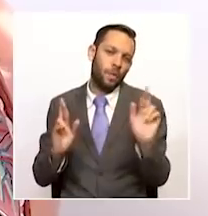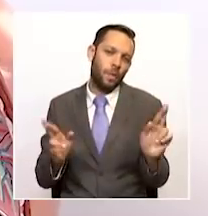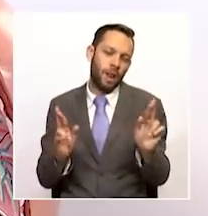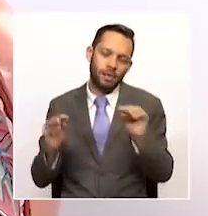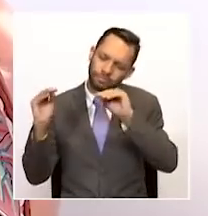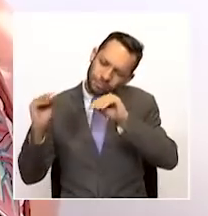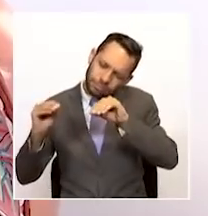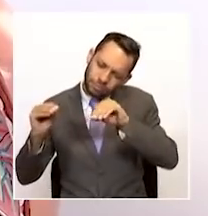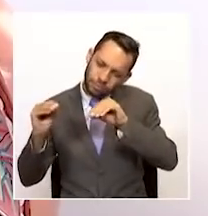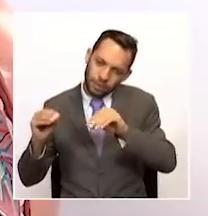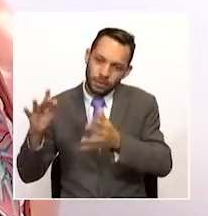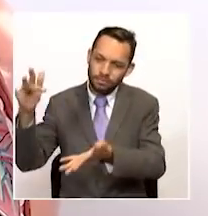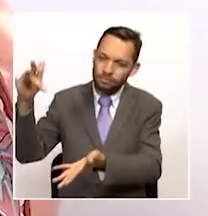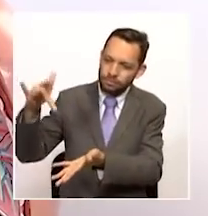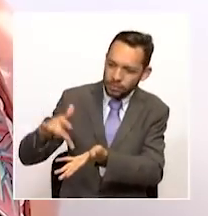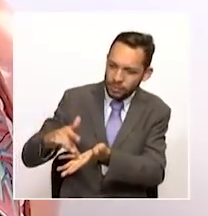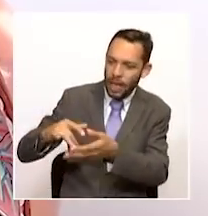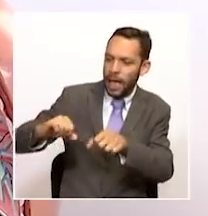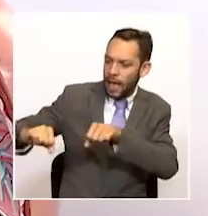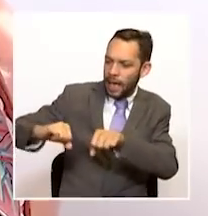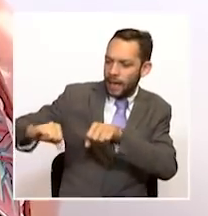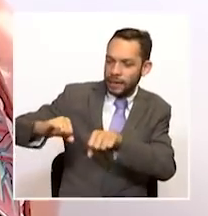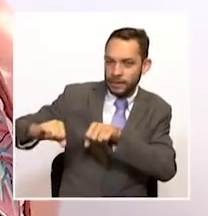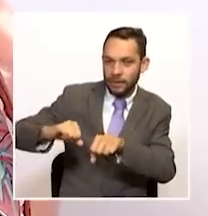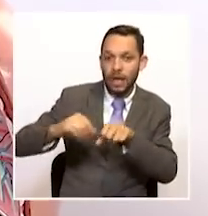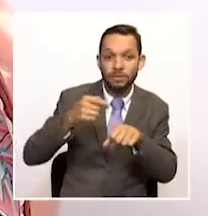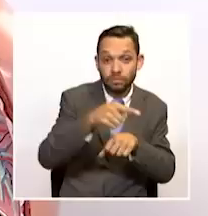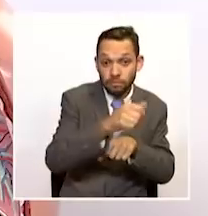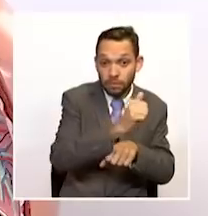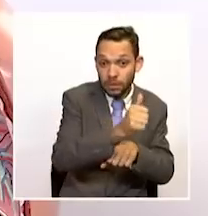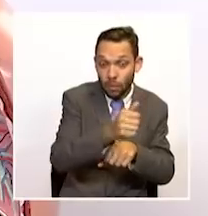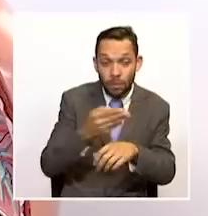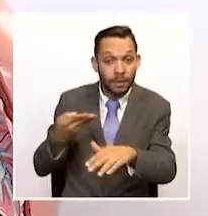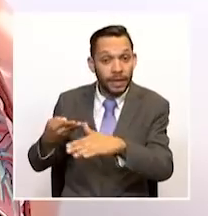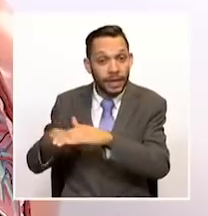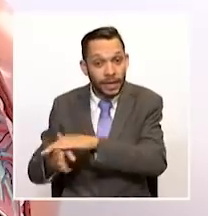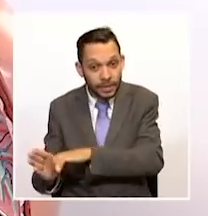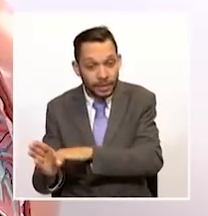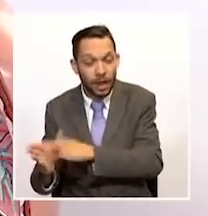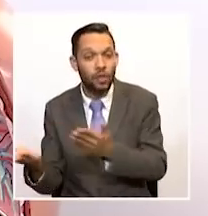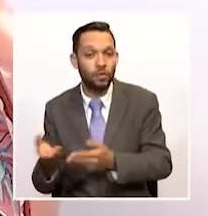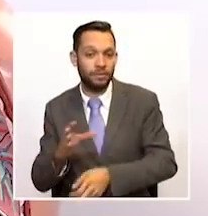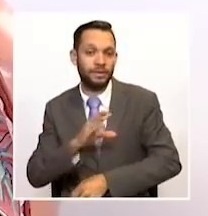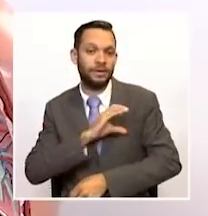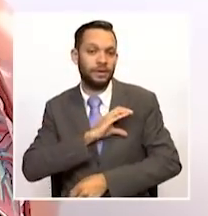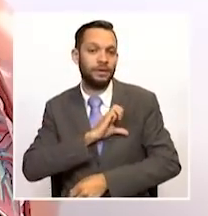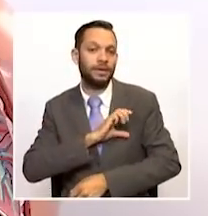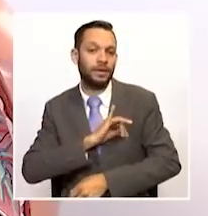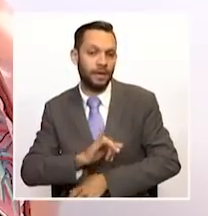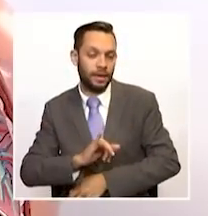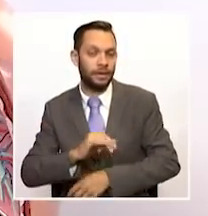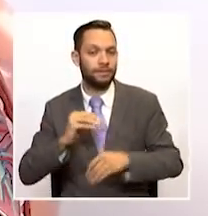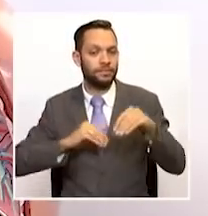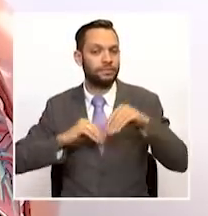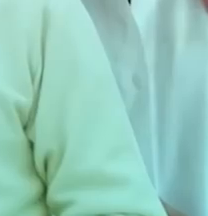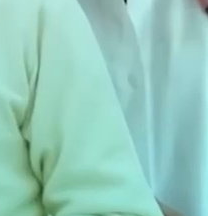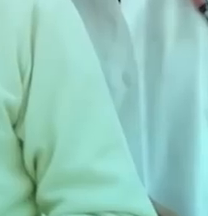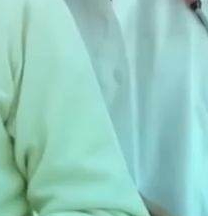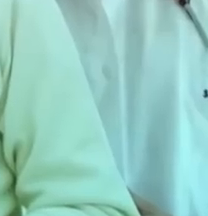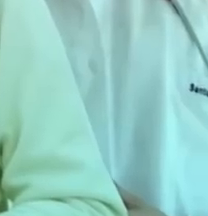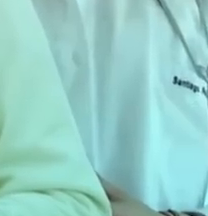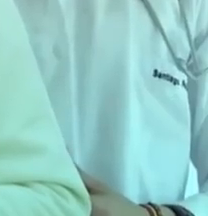asistan a esta actividad educativa que se lleve a cabo todo el día hablando sobre hipertensión por